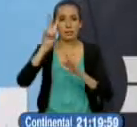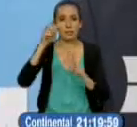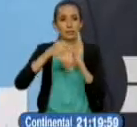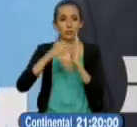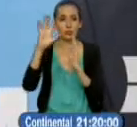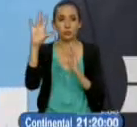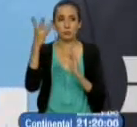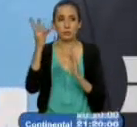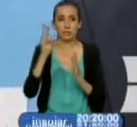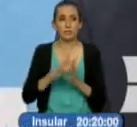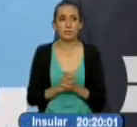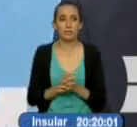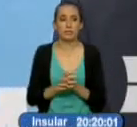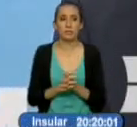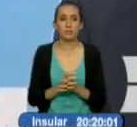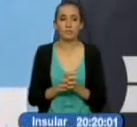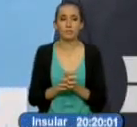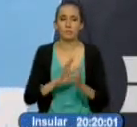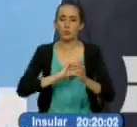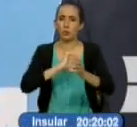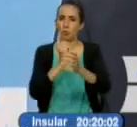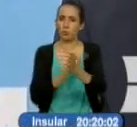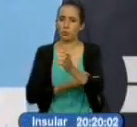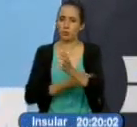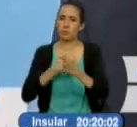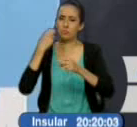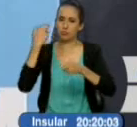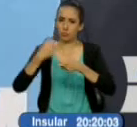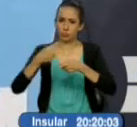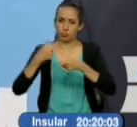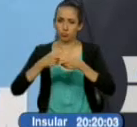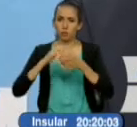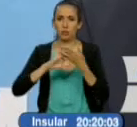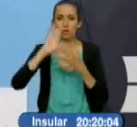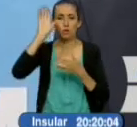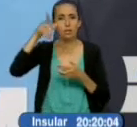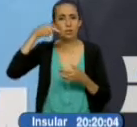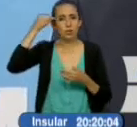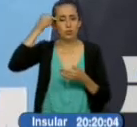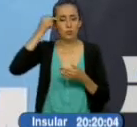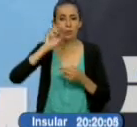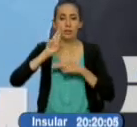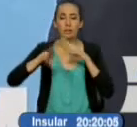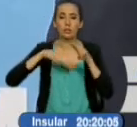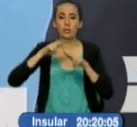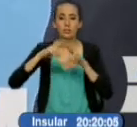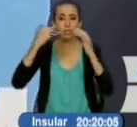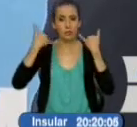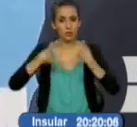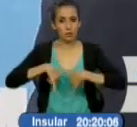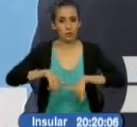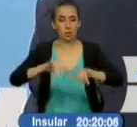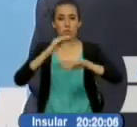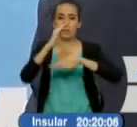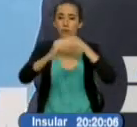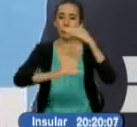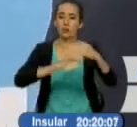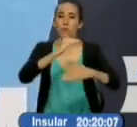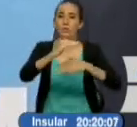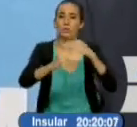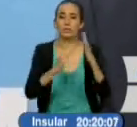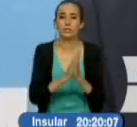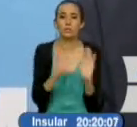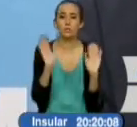enorme esfuerzo del gobierno nacional, no solamente por continuar los procesos que se venían